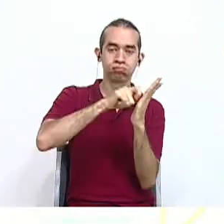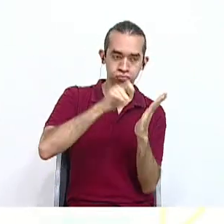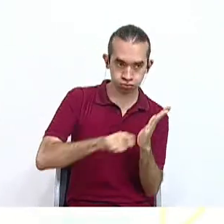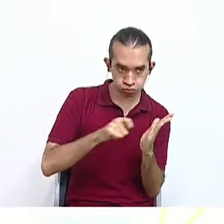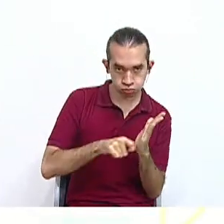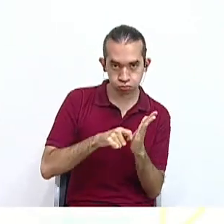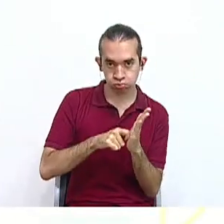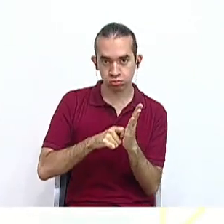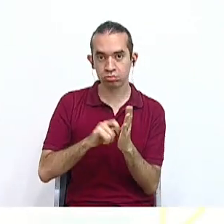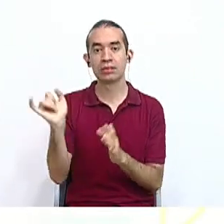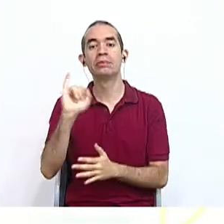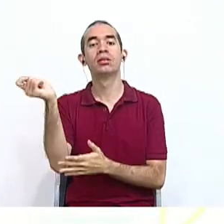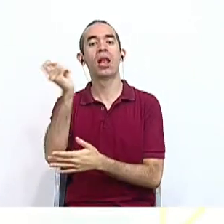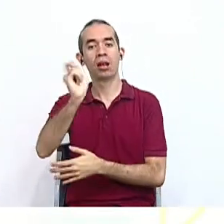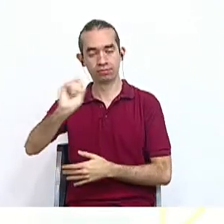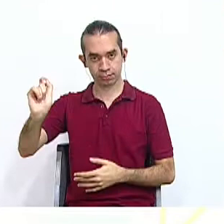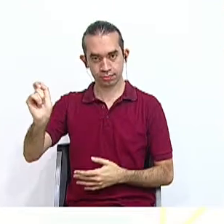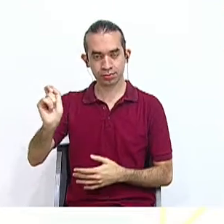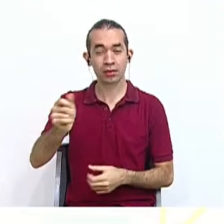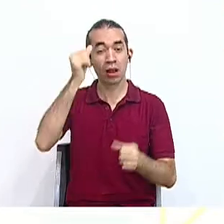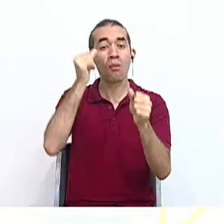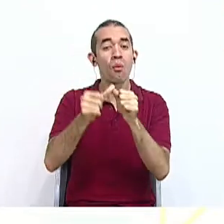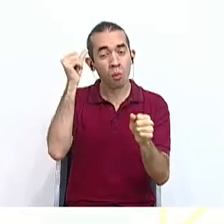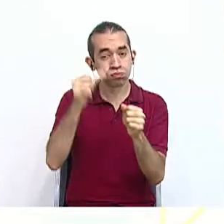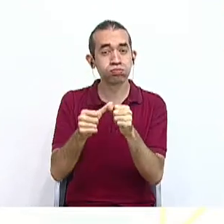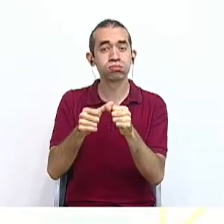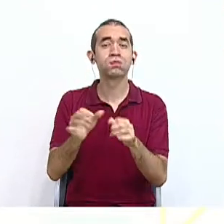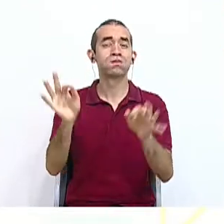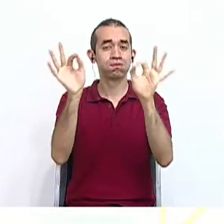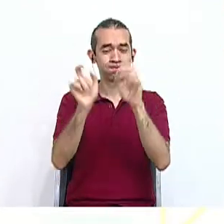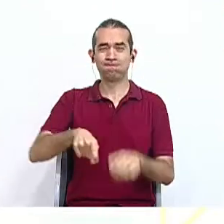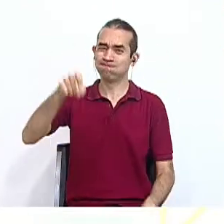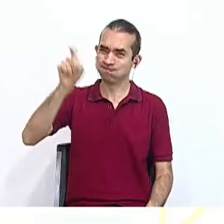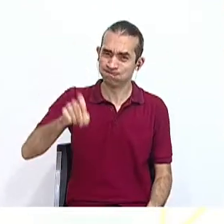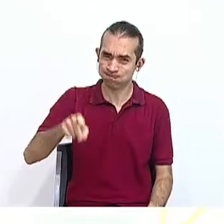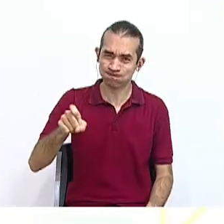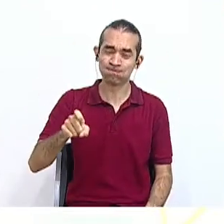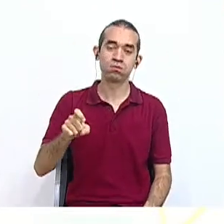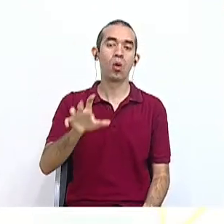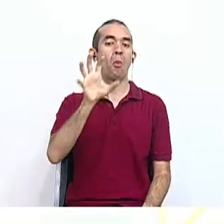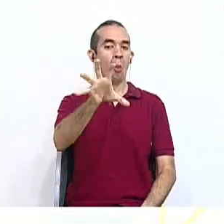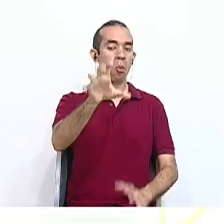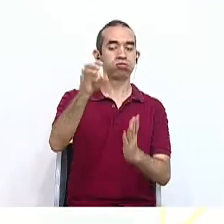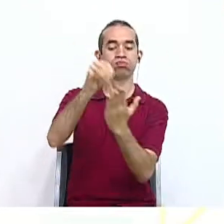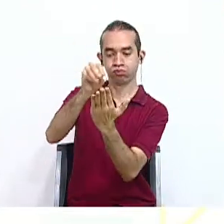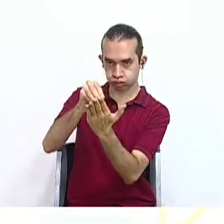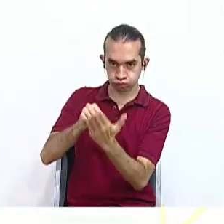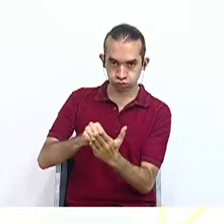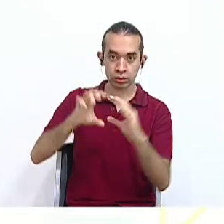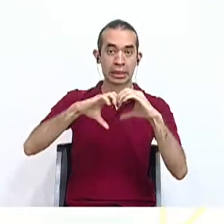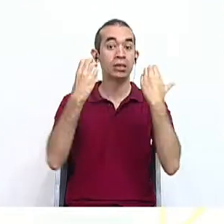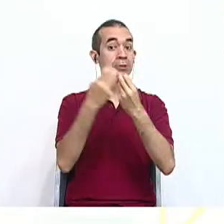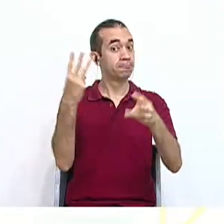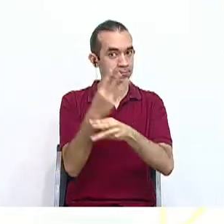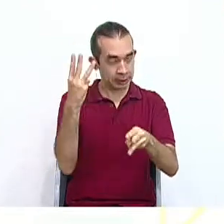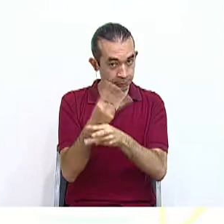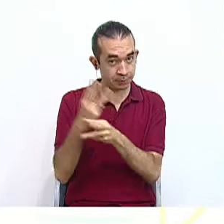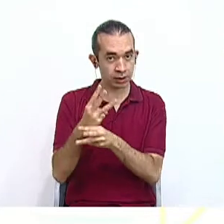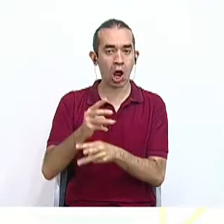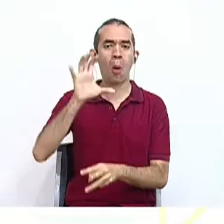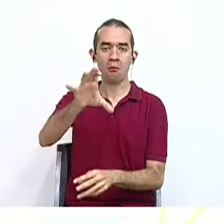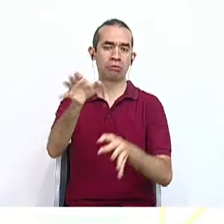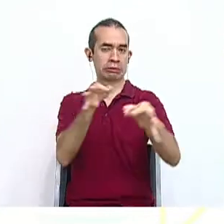y además un lápiz. Recuerden que son sumamente necesarios sus propios apuntes en la clase de mate, sus